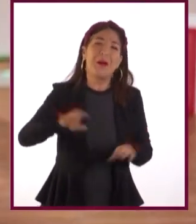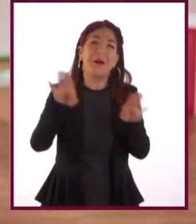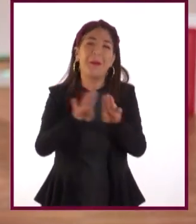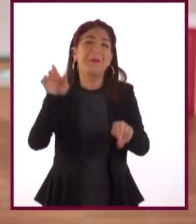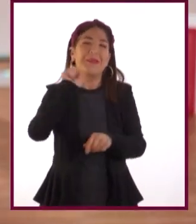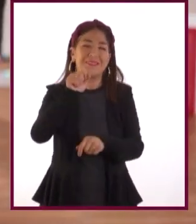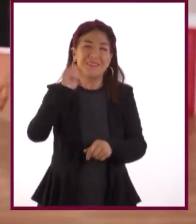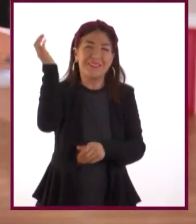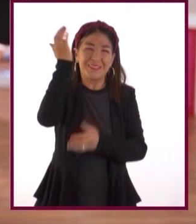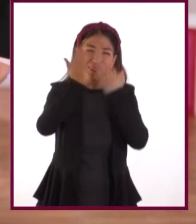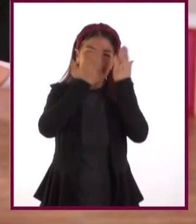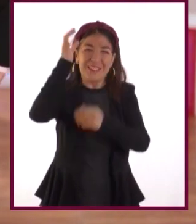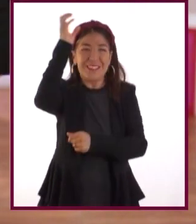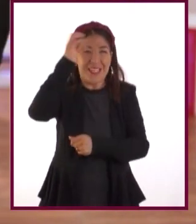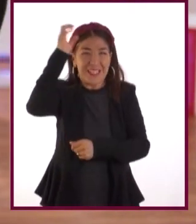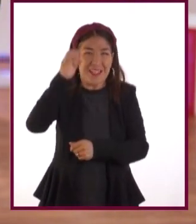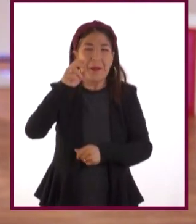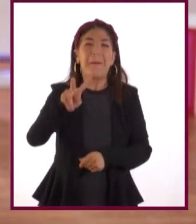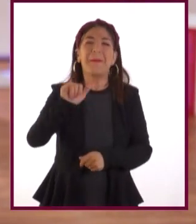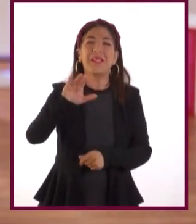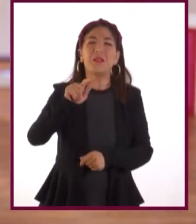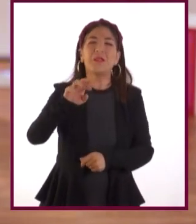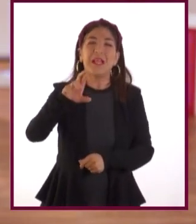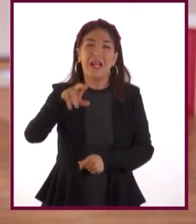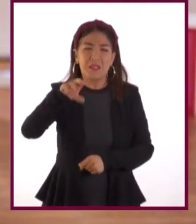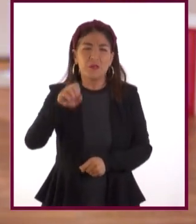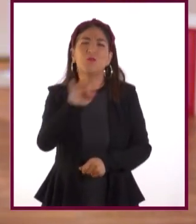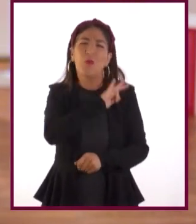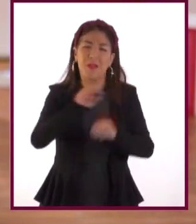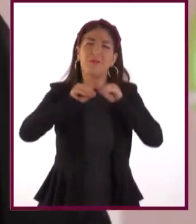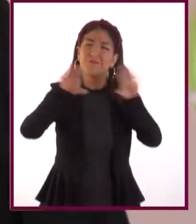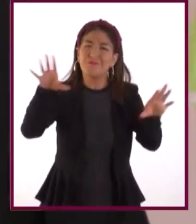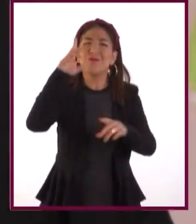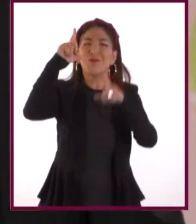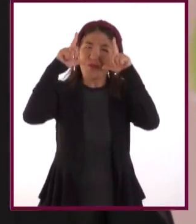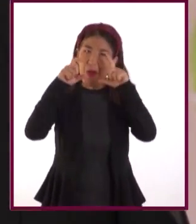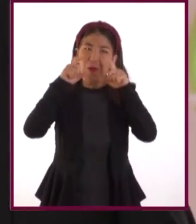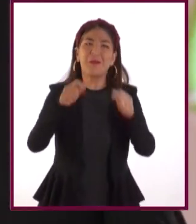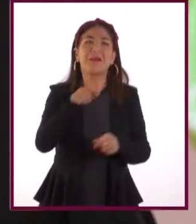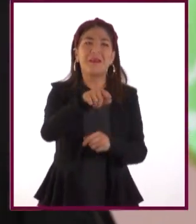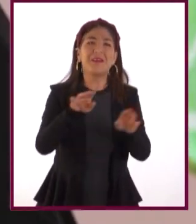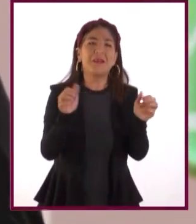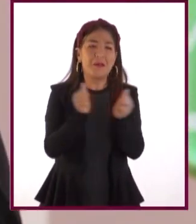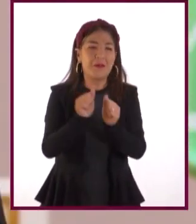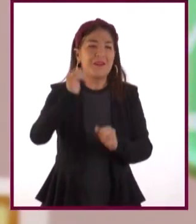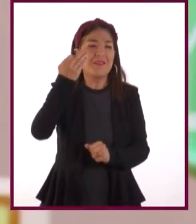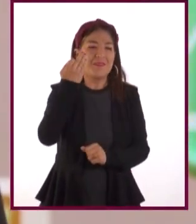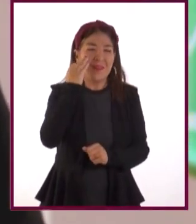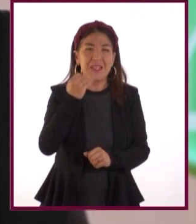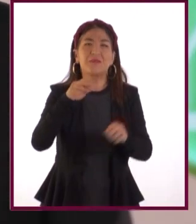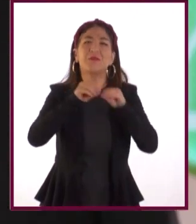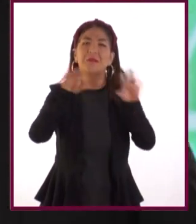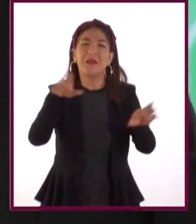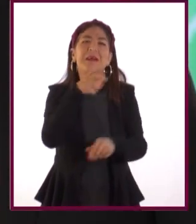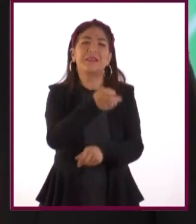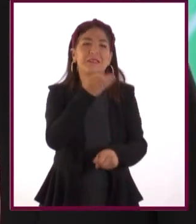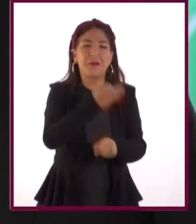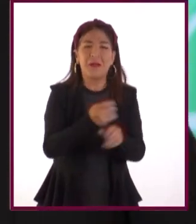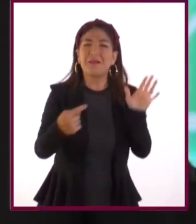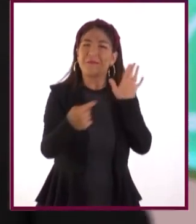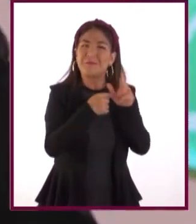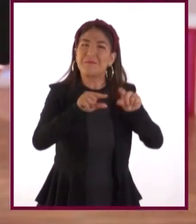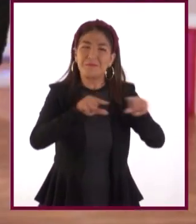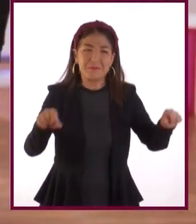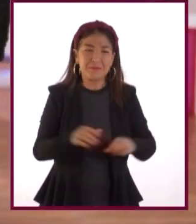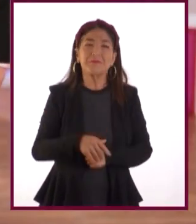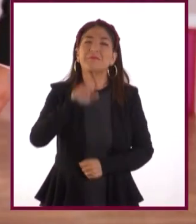de personajes victorianos y compartirnos fotos de sus experimentos y juegos. Pueden hacerlo a través de nuestras redes sociales, cuya dirección electrónica pueden ver